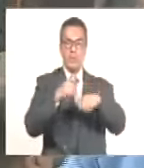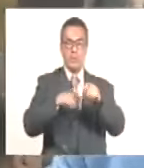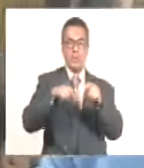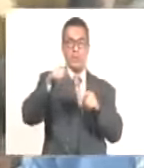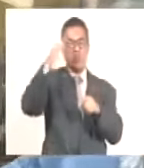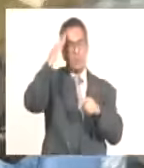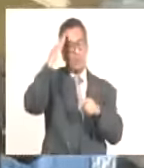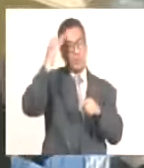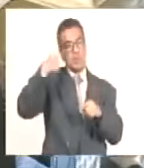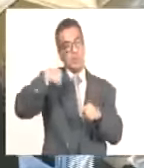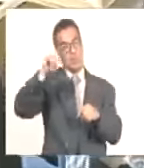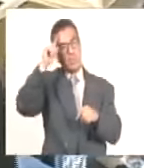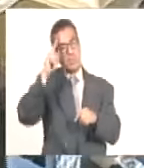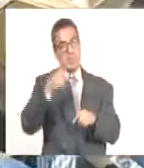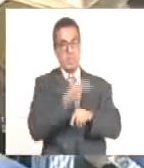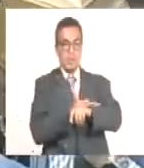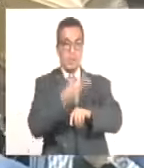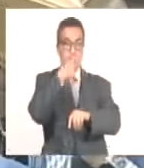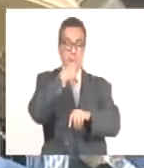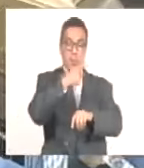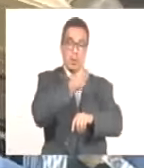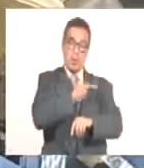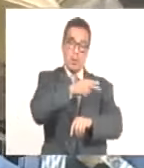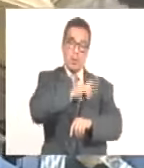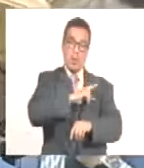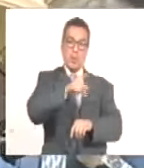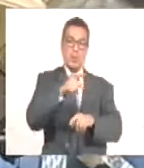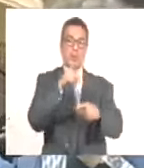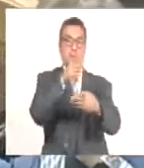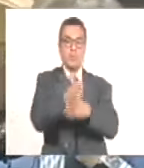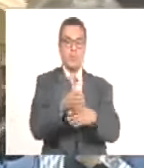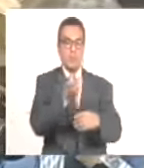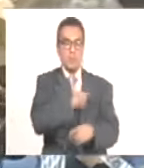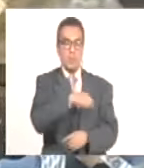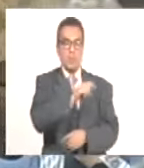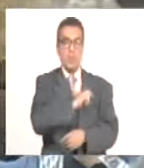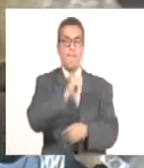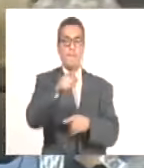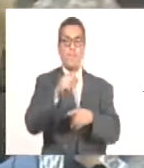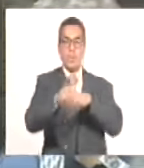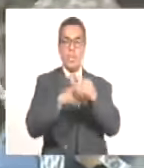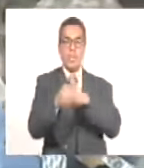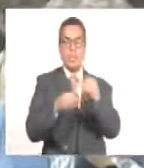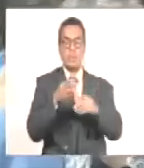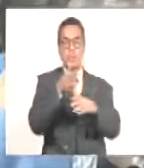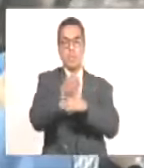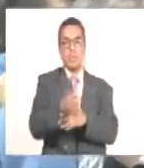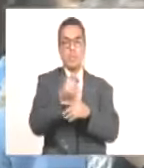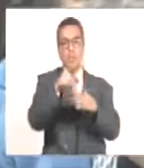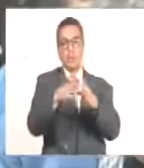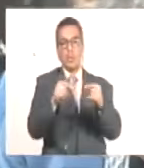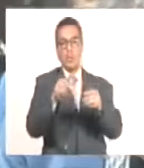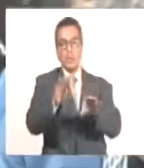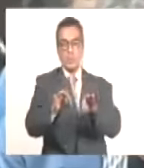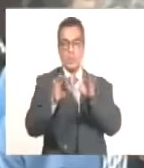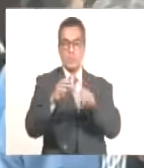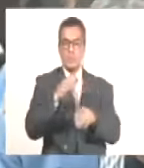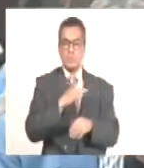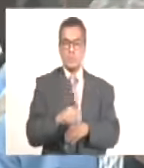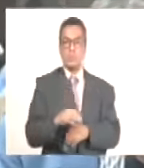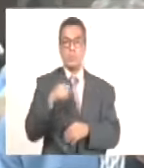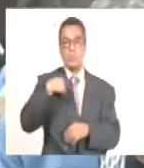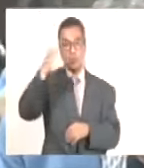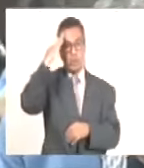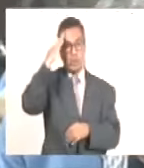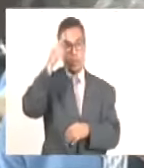quién sabe si falsas, nos quieren lisonjear para intimar a los españoles y hacerlos entrar en sus intereses. Yo no